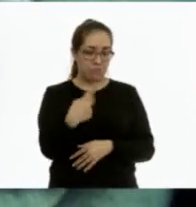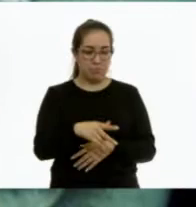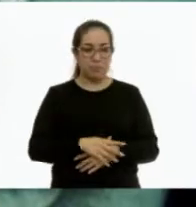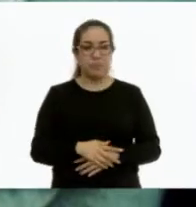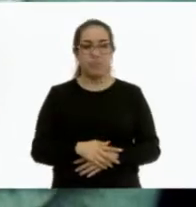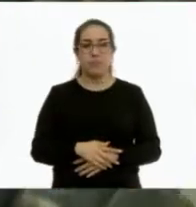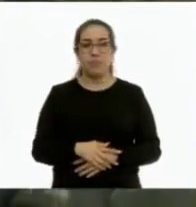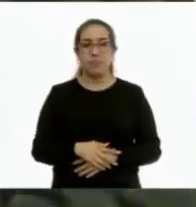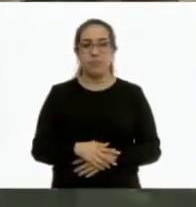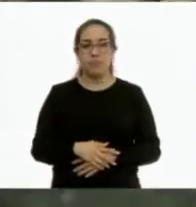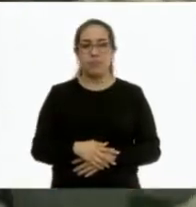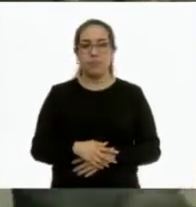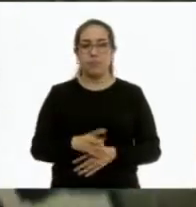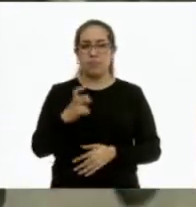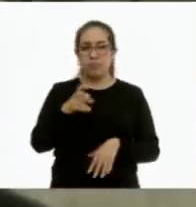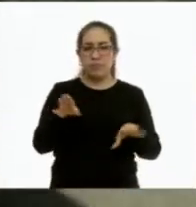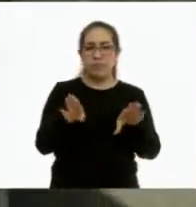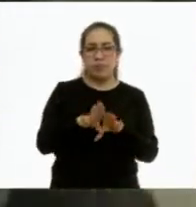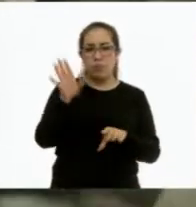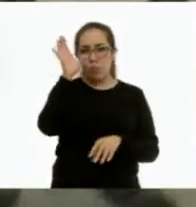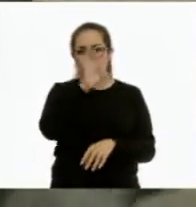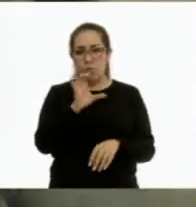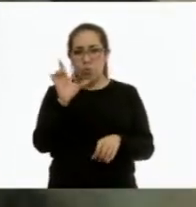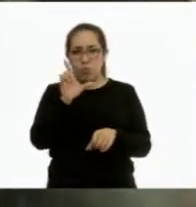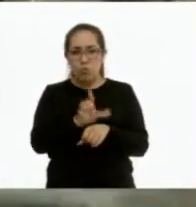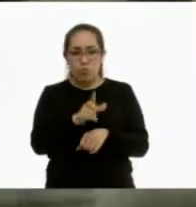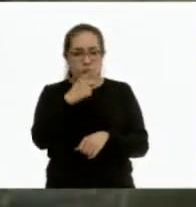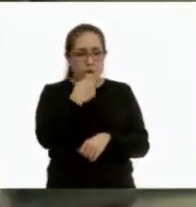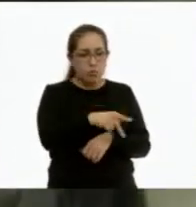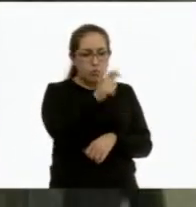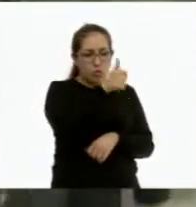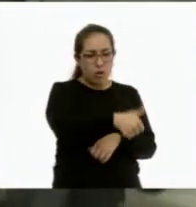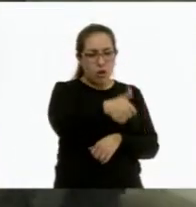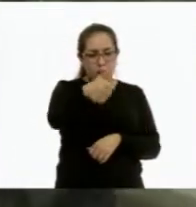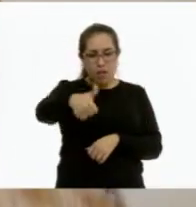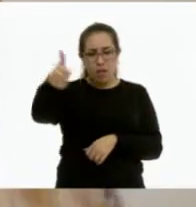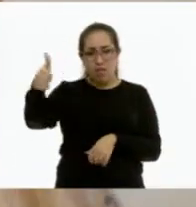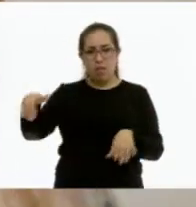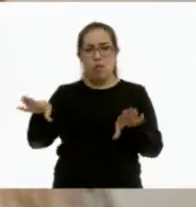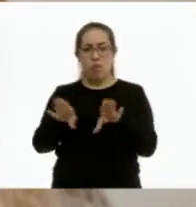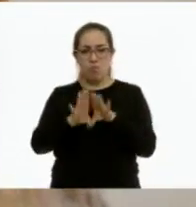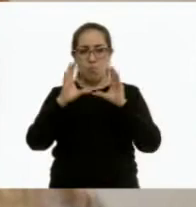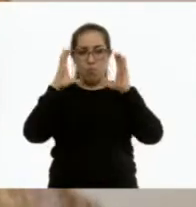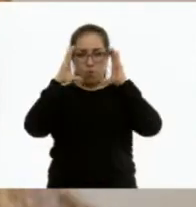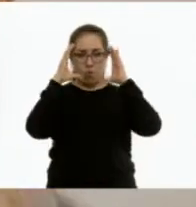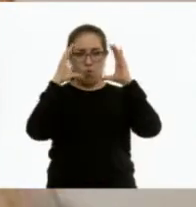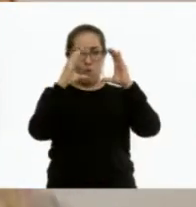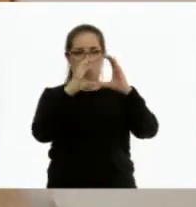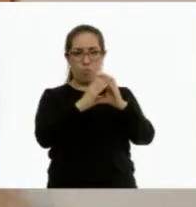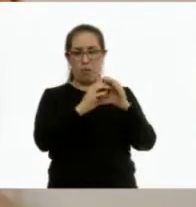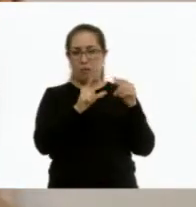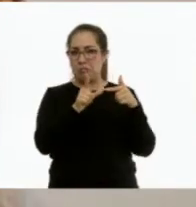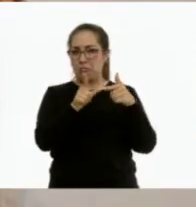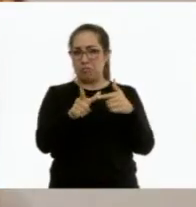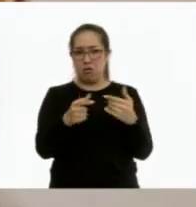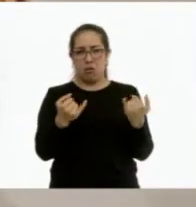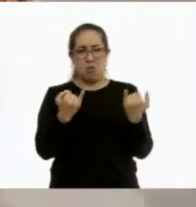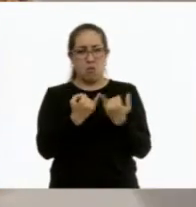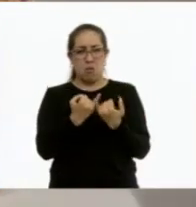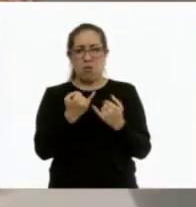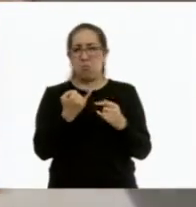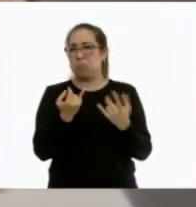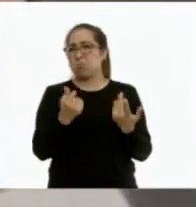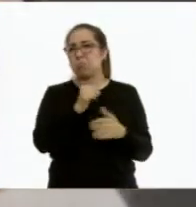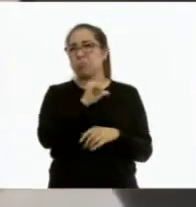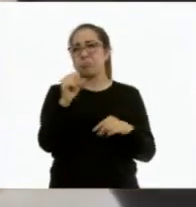Hoy sabemos que los rasgos culturales y estilísticos propios de lo llamado olmeca surgieron de manera más o menos simultánea en varias